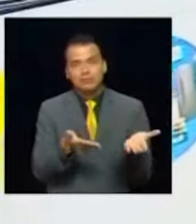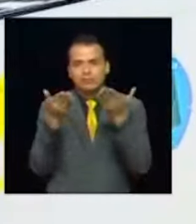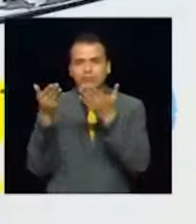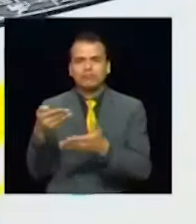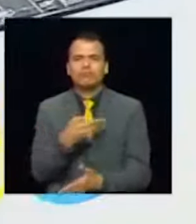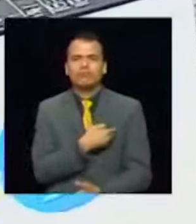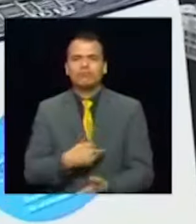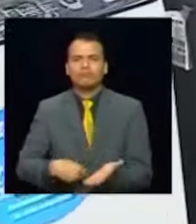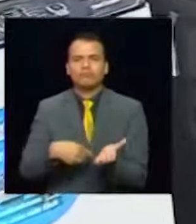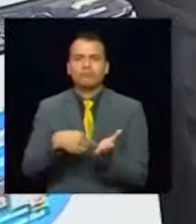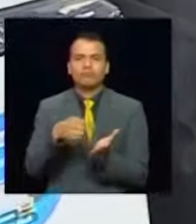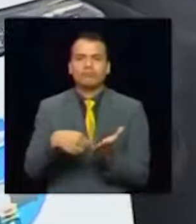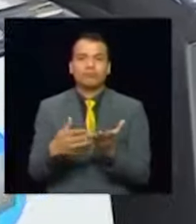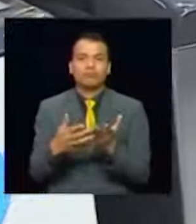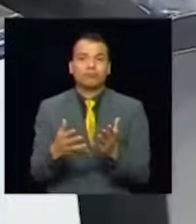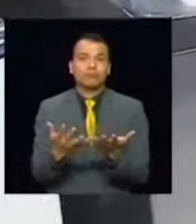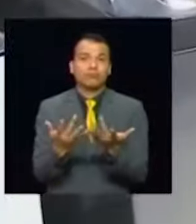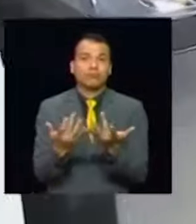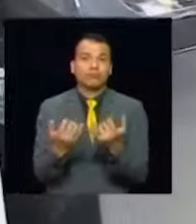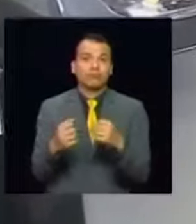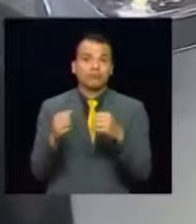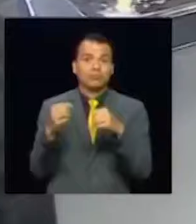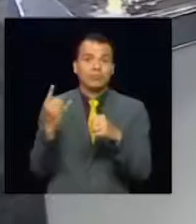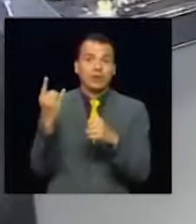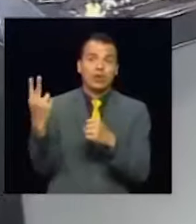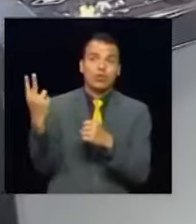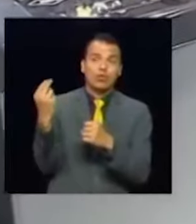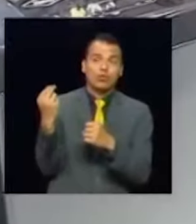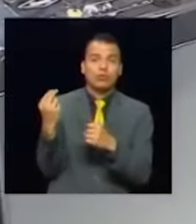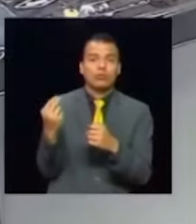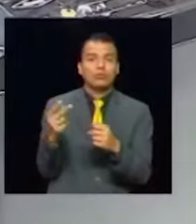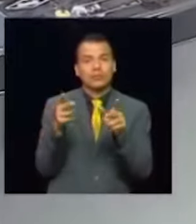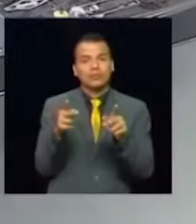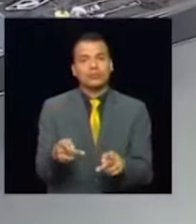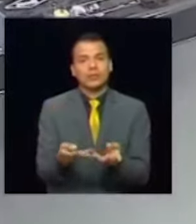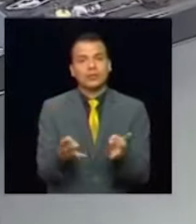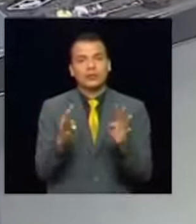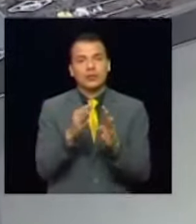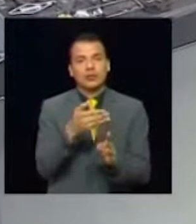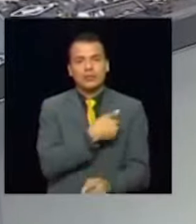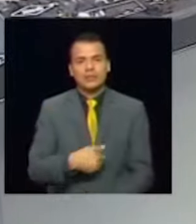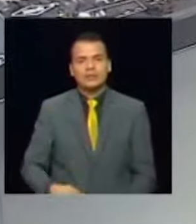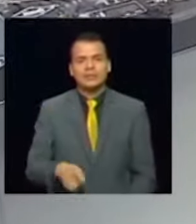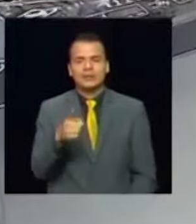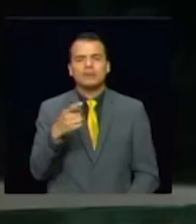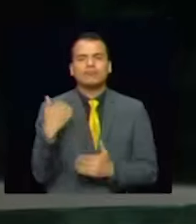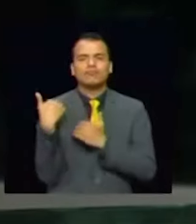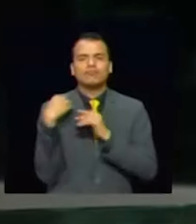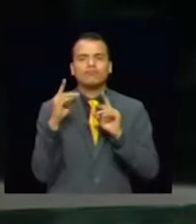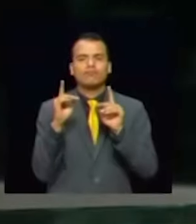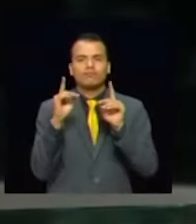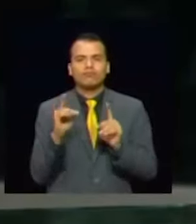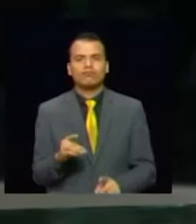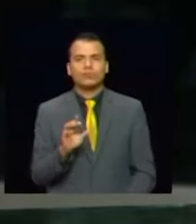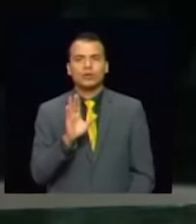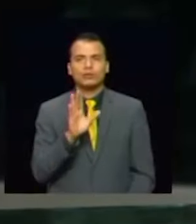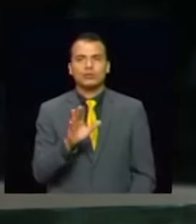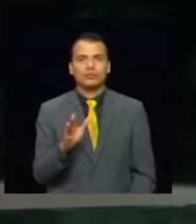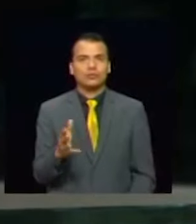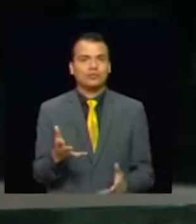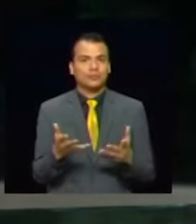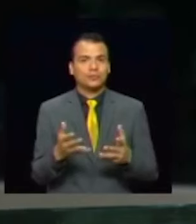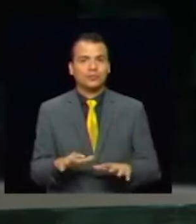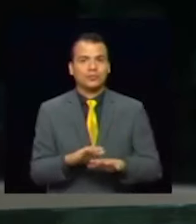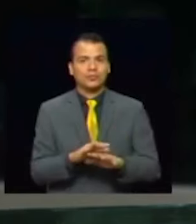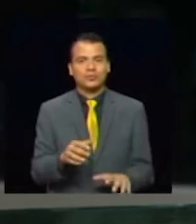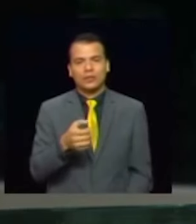presidencial. Se espera que se dé el aval. En caso contrario, será el presidente del Senado quien tome la decisión final. Así llegamos